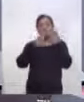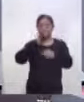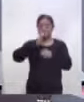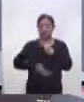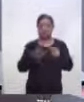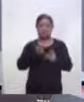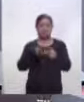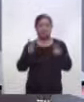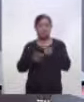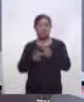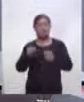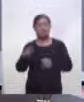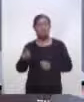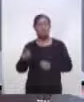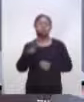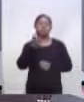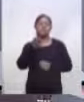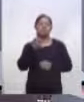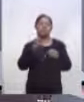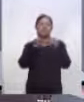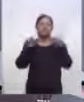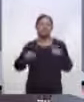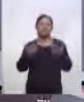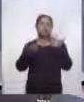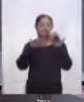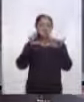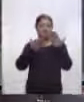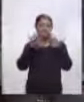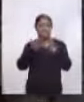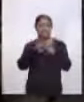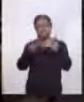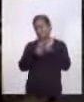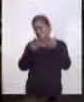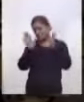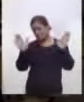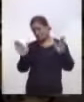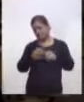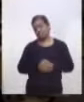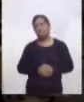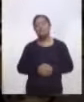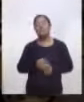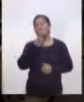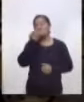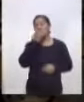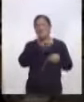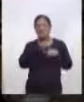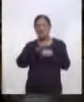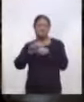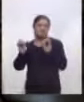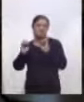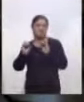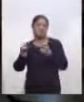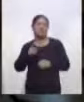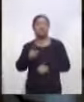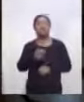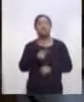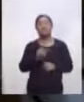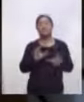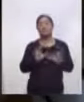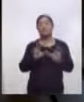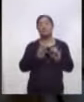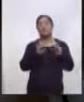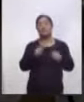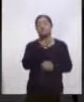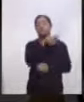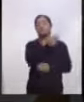bachillerato a través de este sistema no escolarizado. La Coordinación Estatal de Preparatoria Abierta ha entregado de enero a la